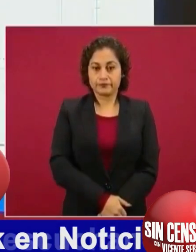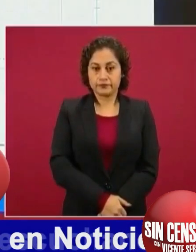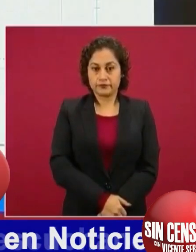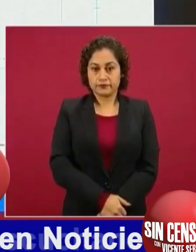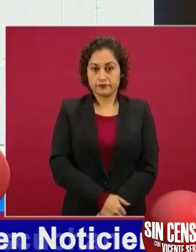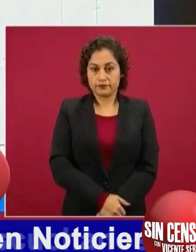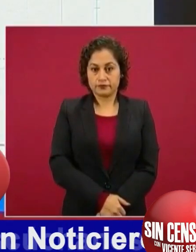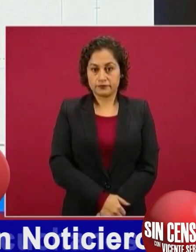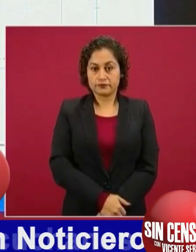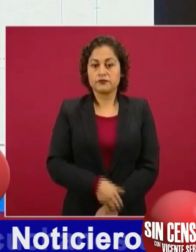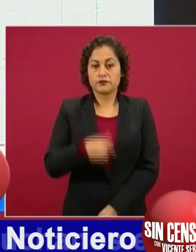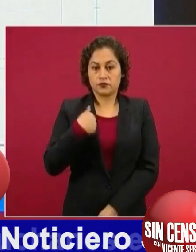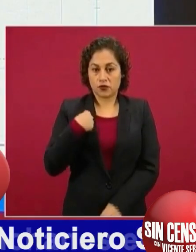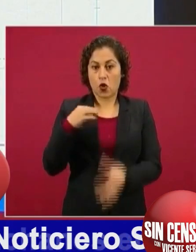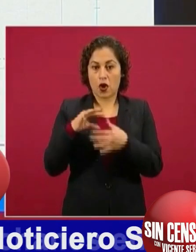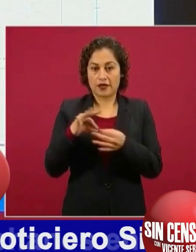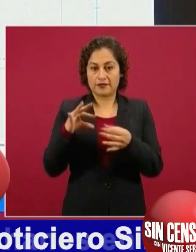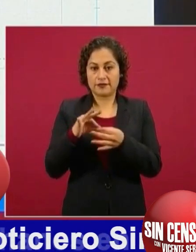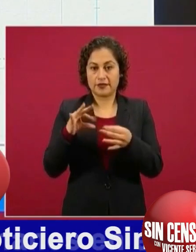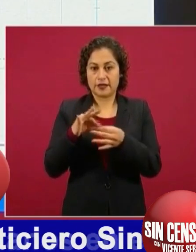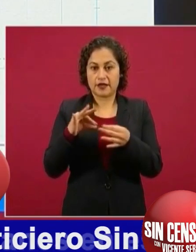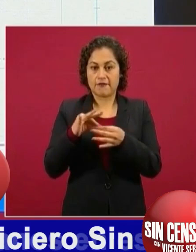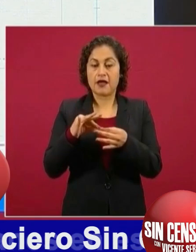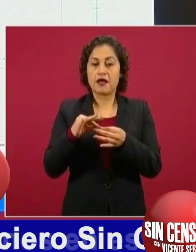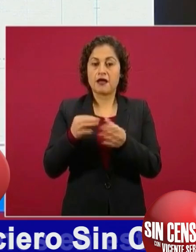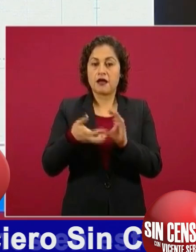que les hablaba yo de la extracción.